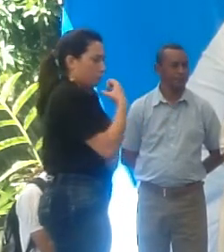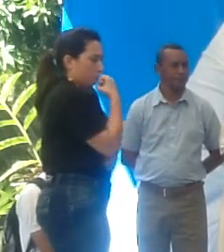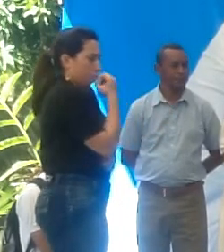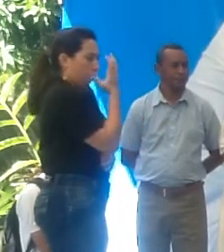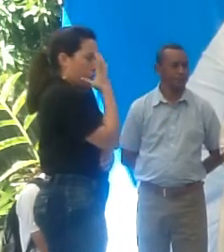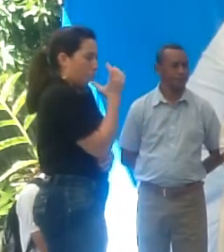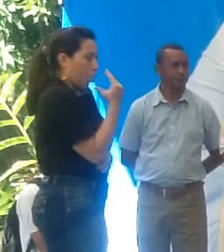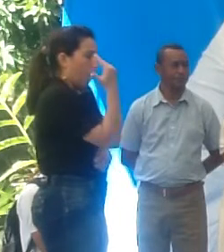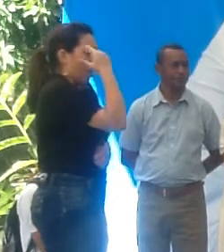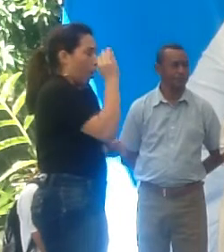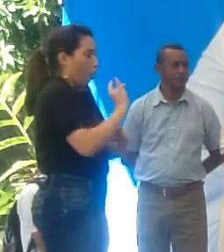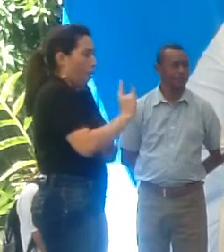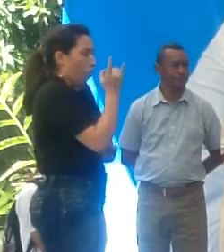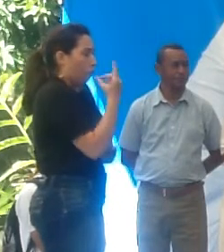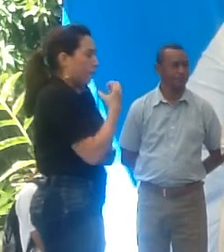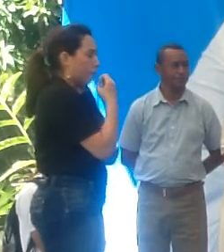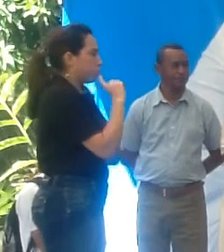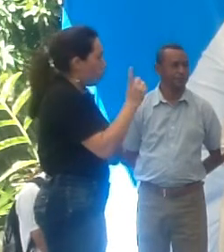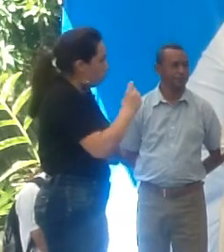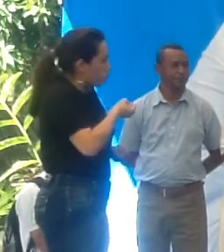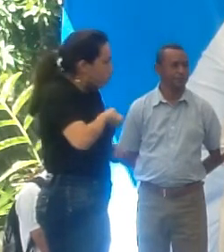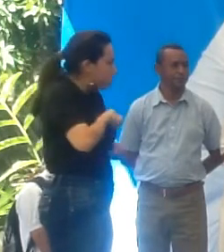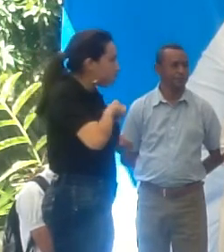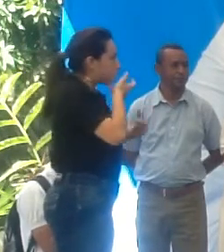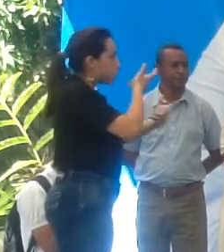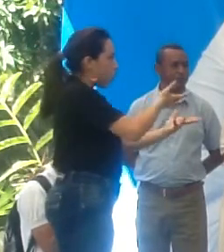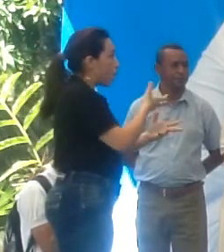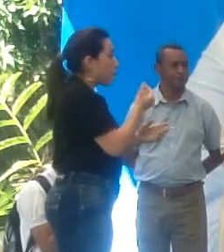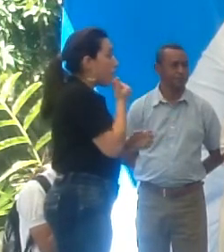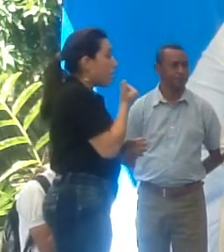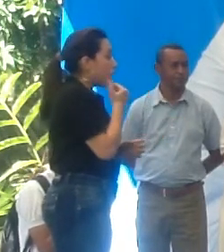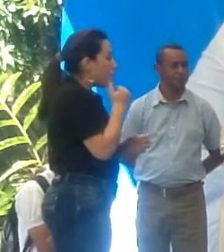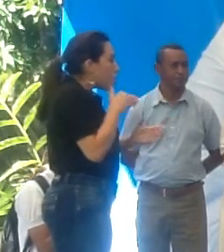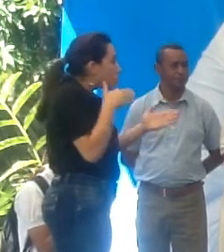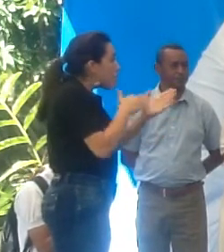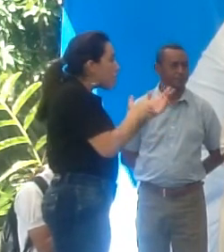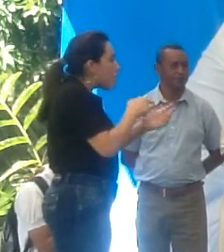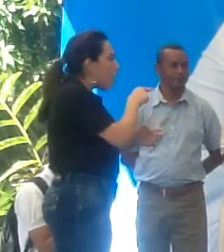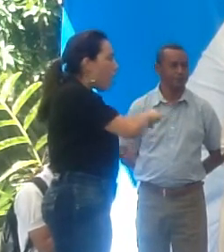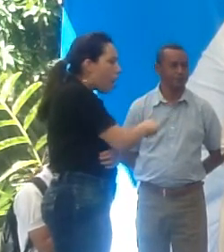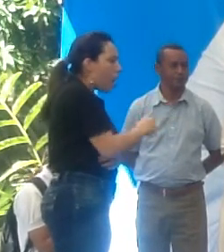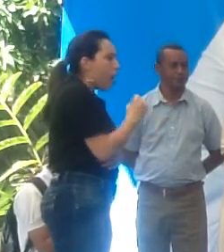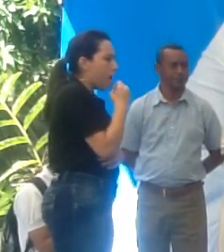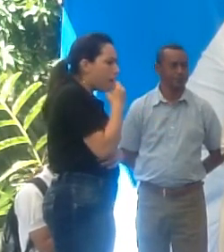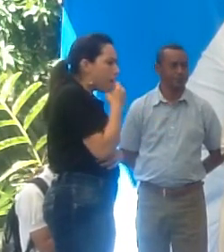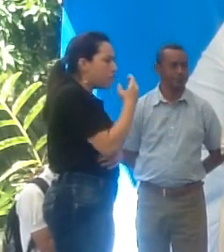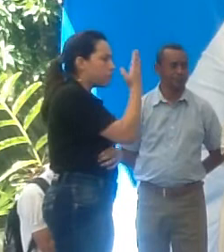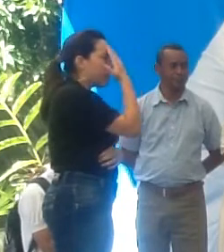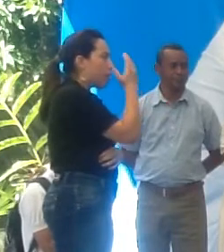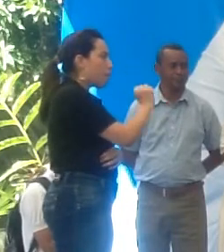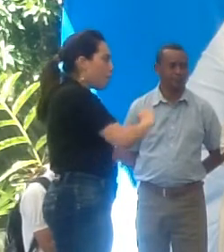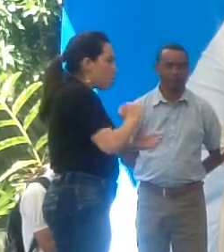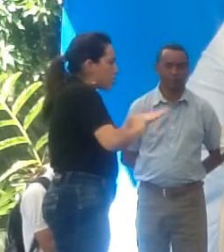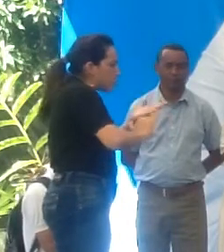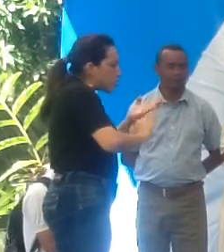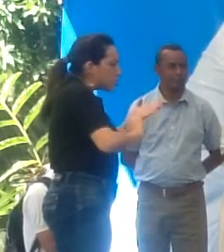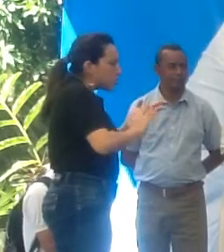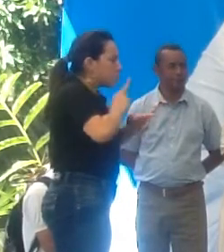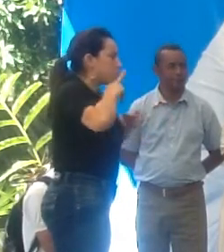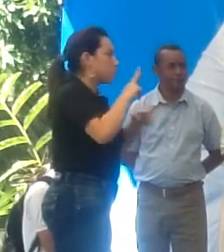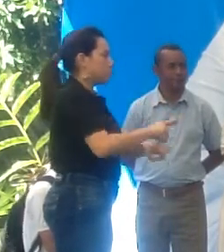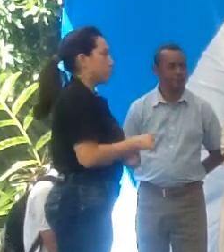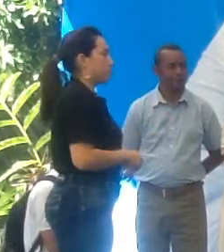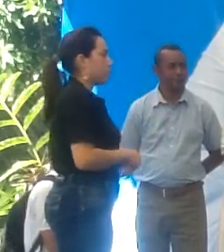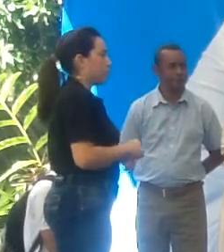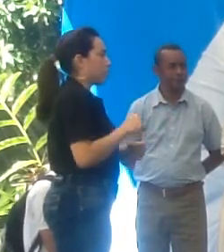para que los hechos denunciados puedan ser atendidos y pueda haber resultados. La tarea no es